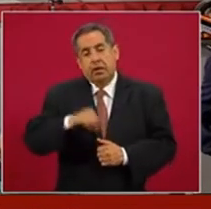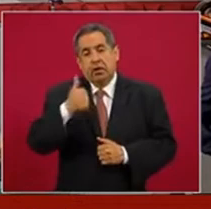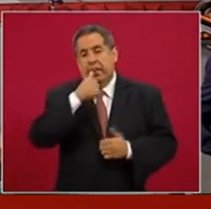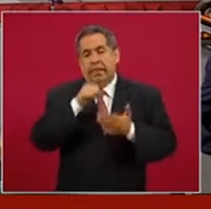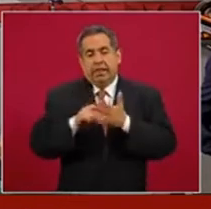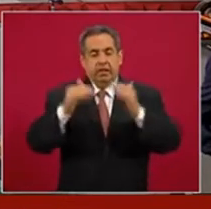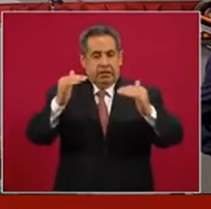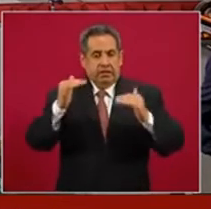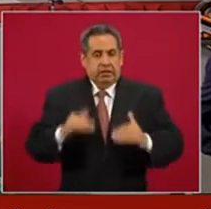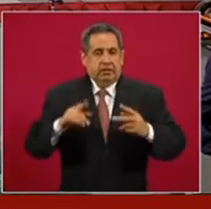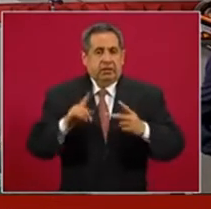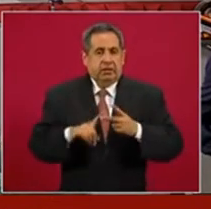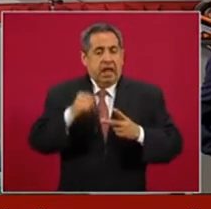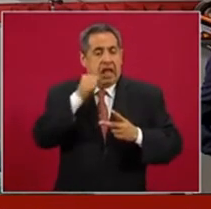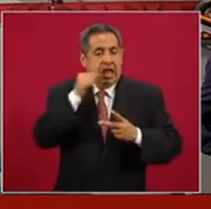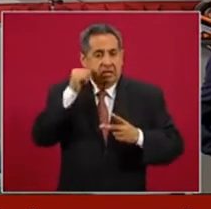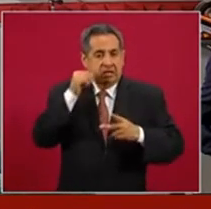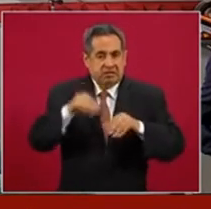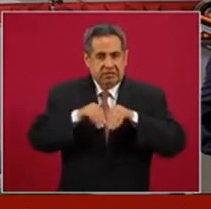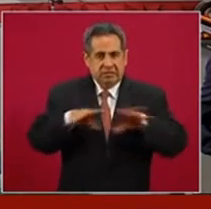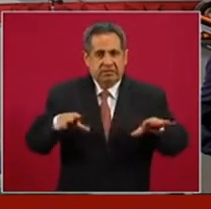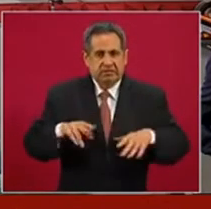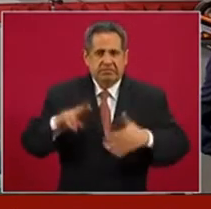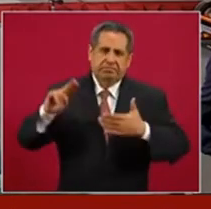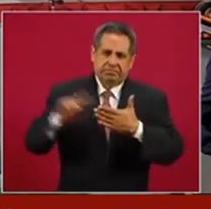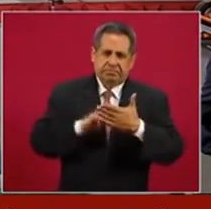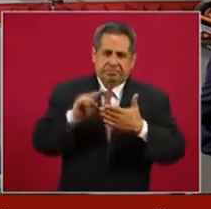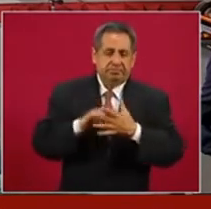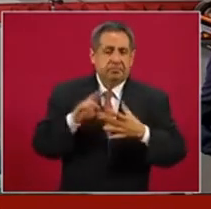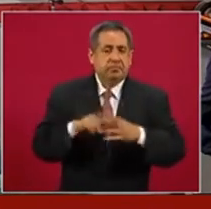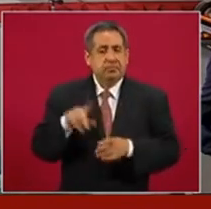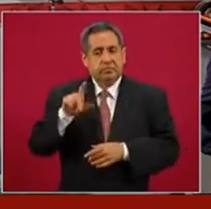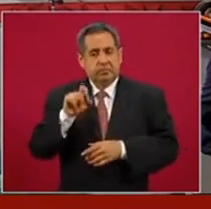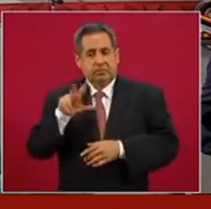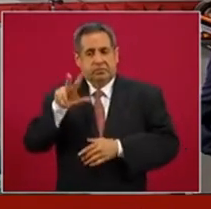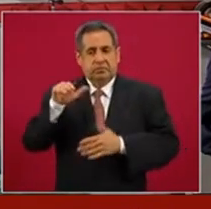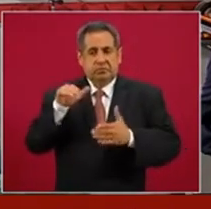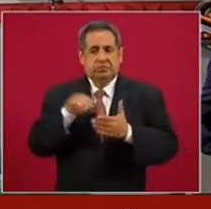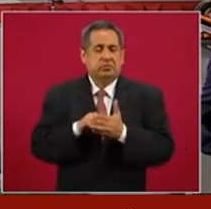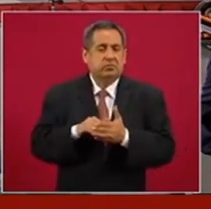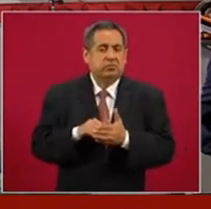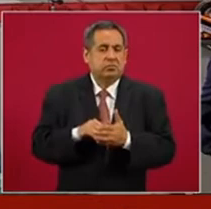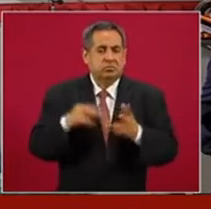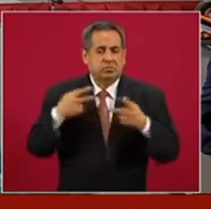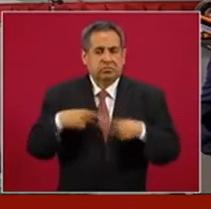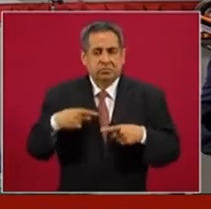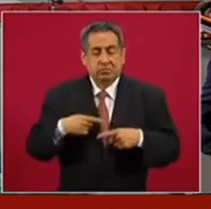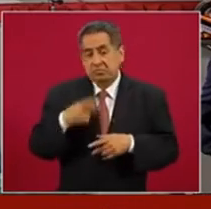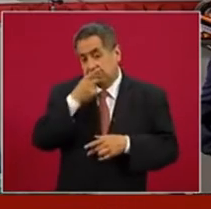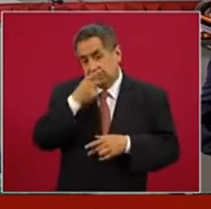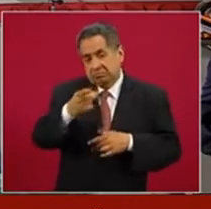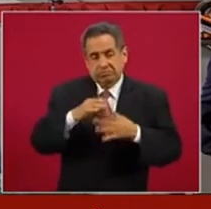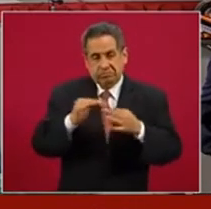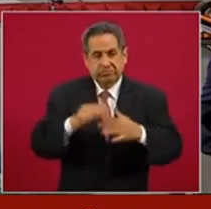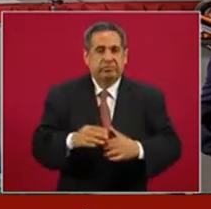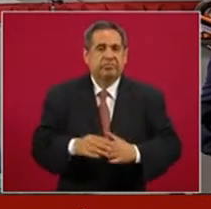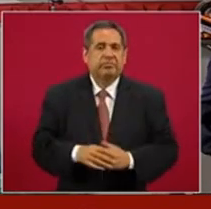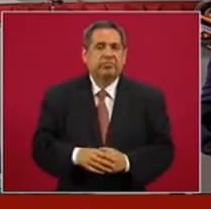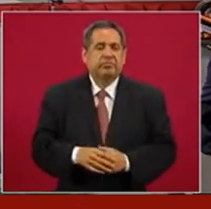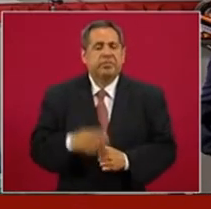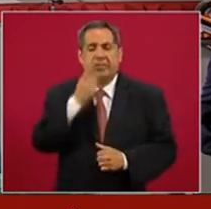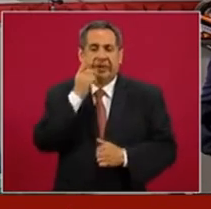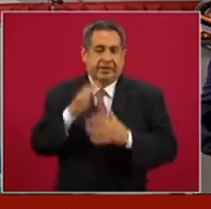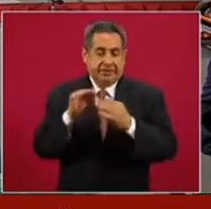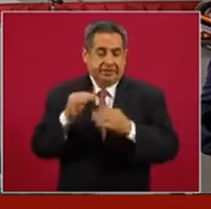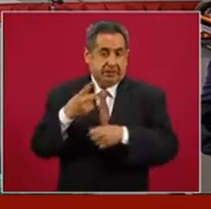carta que se difundió ayer, que está firmada por 28,000 personas, hasta donde se tiene información, dice